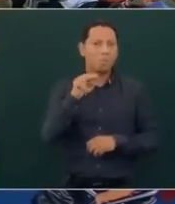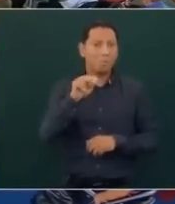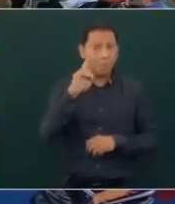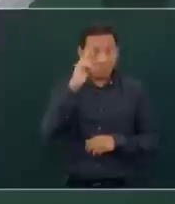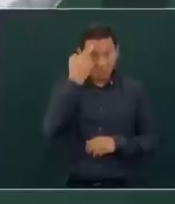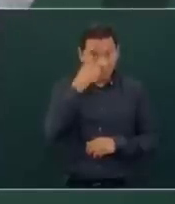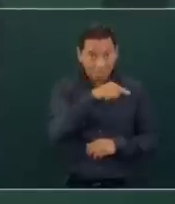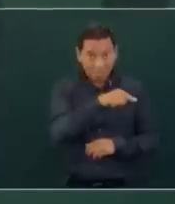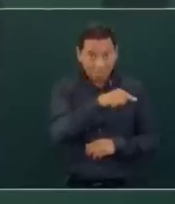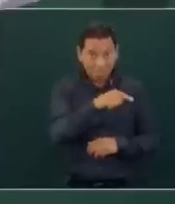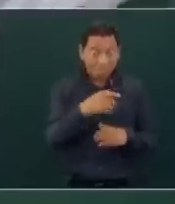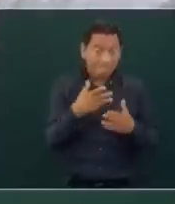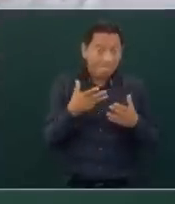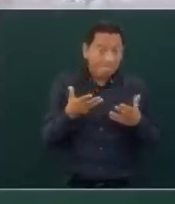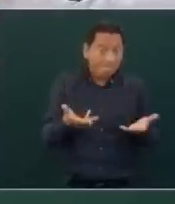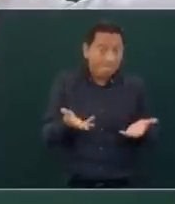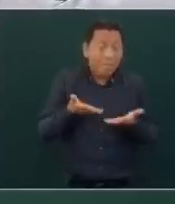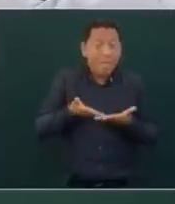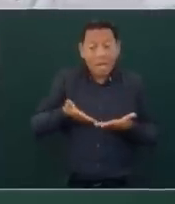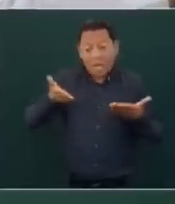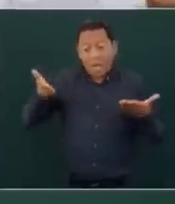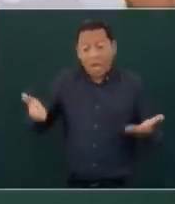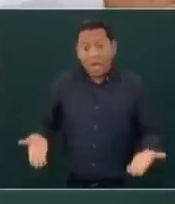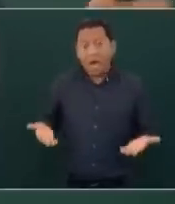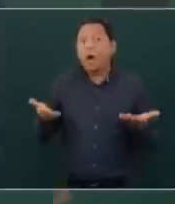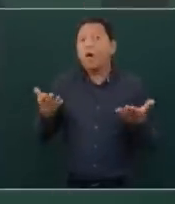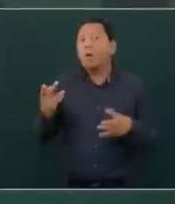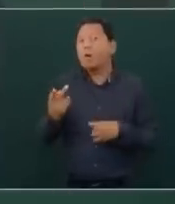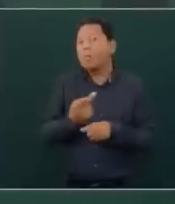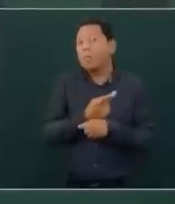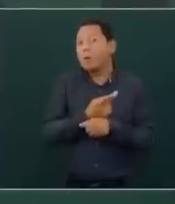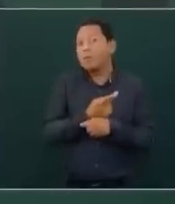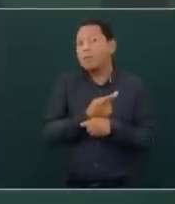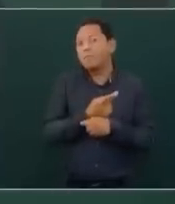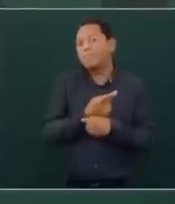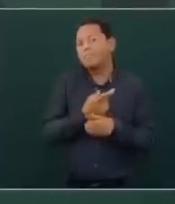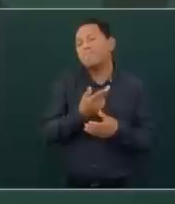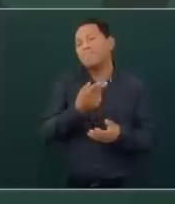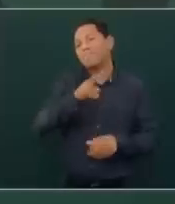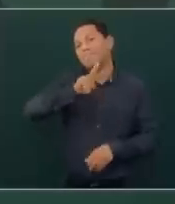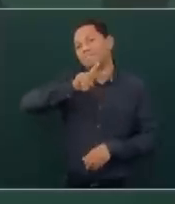Y eso, pues es lo que ahora estamos